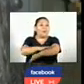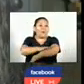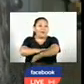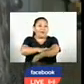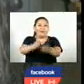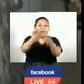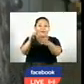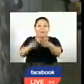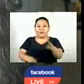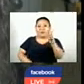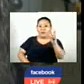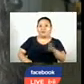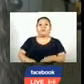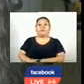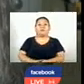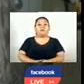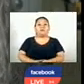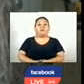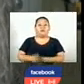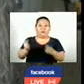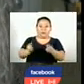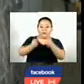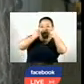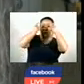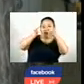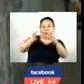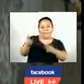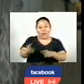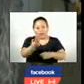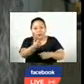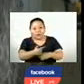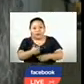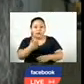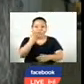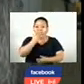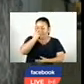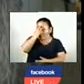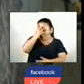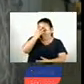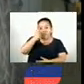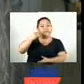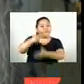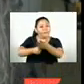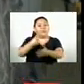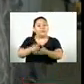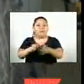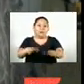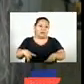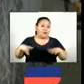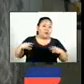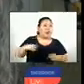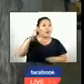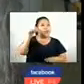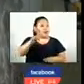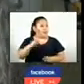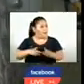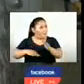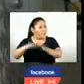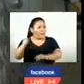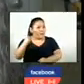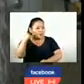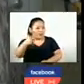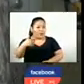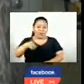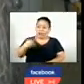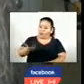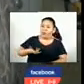y broma taylor el mundo se ha despertado a la realidad y a la verdad de nuestra vergüenza y debemos aceptarlo y esto es más grande que yo esto es más